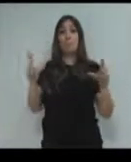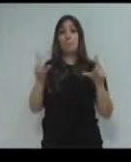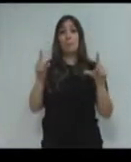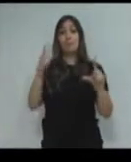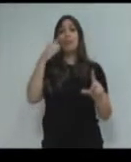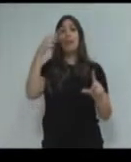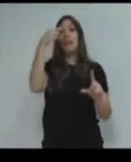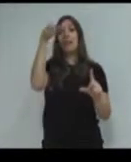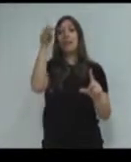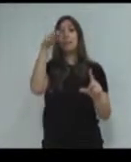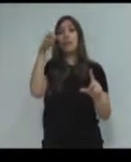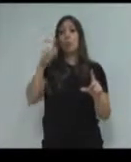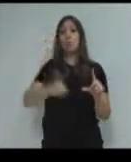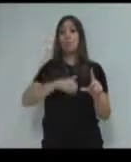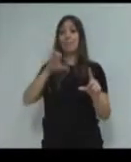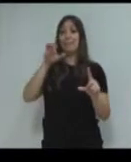ahí,